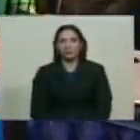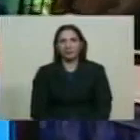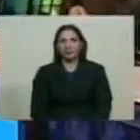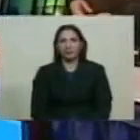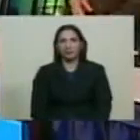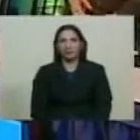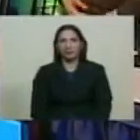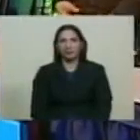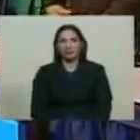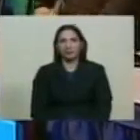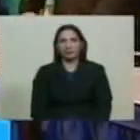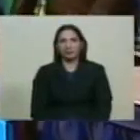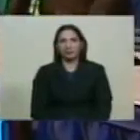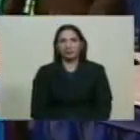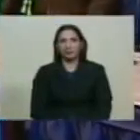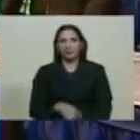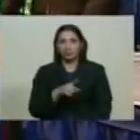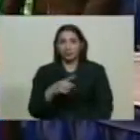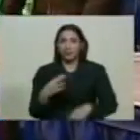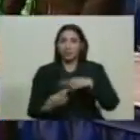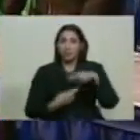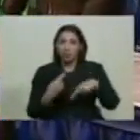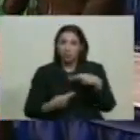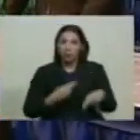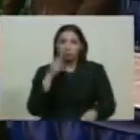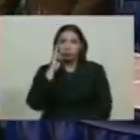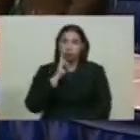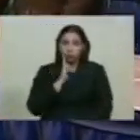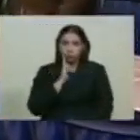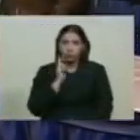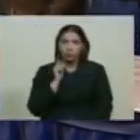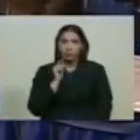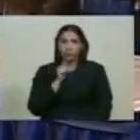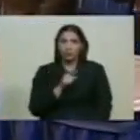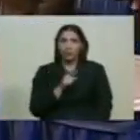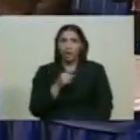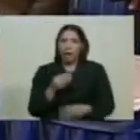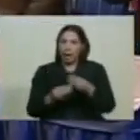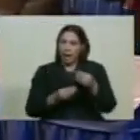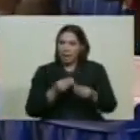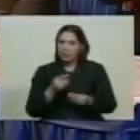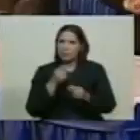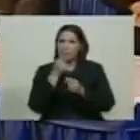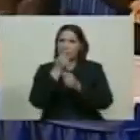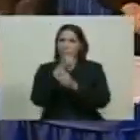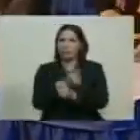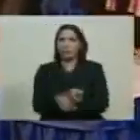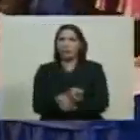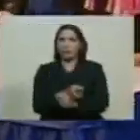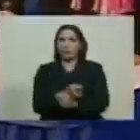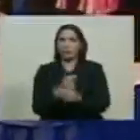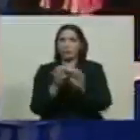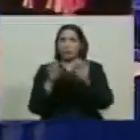La exclusiva de la Revolución Bolivariana hace posible que los bachilleres en educación técnica puedan